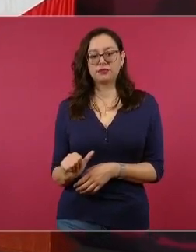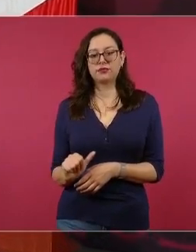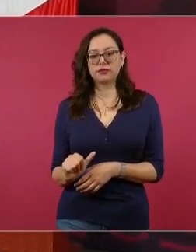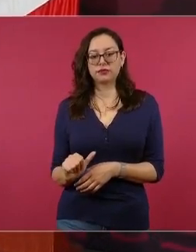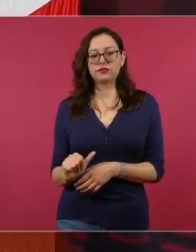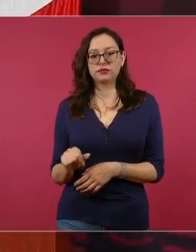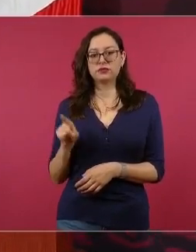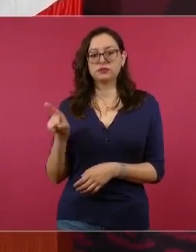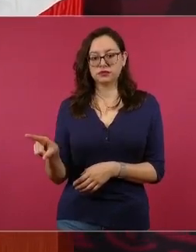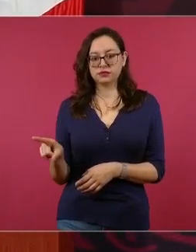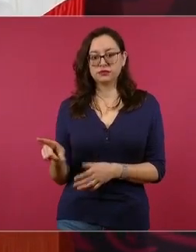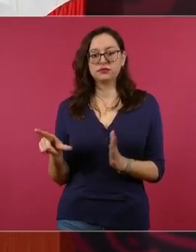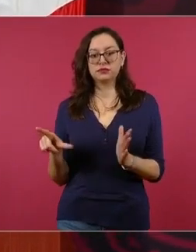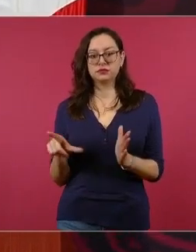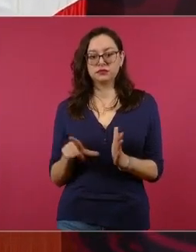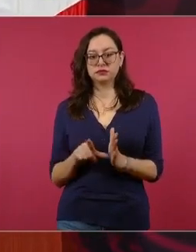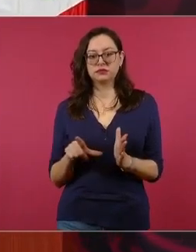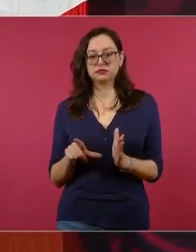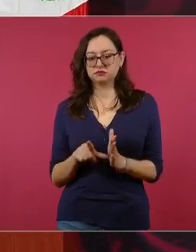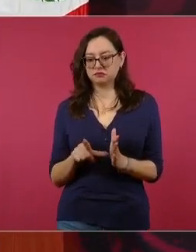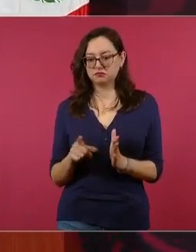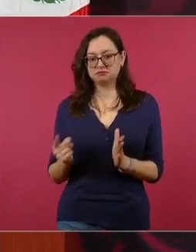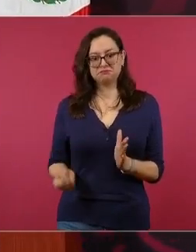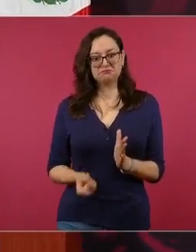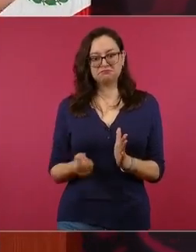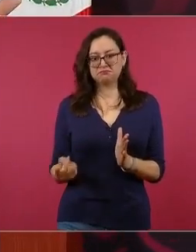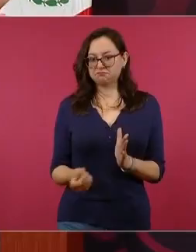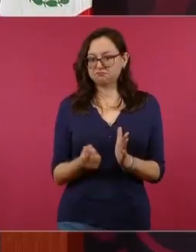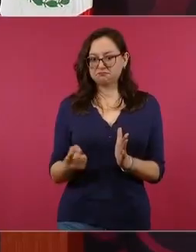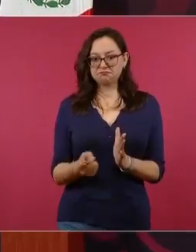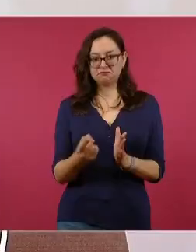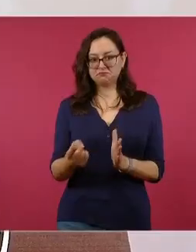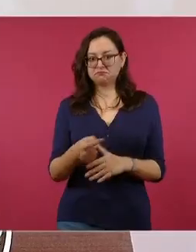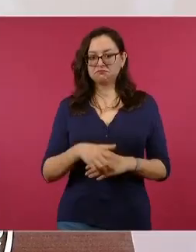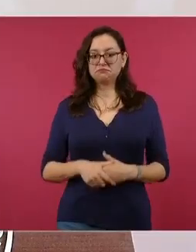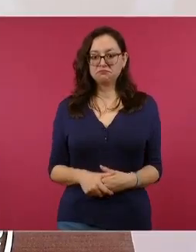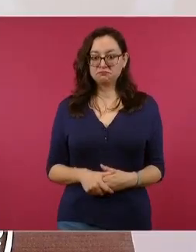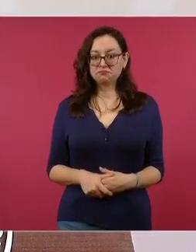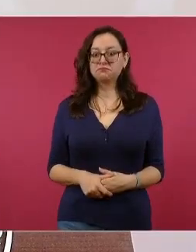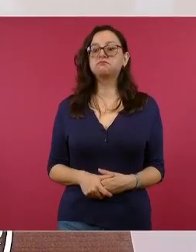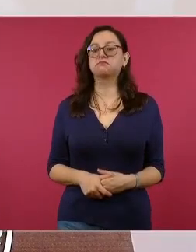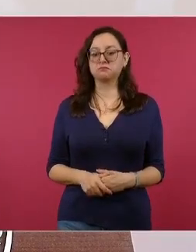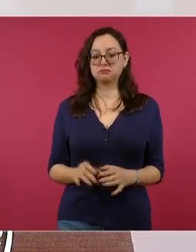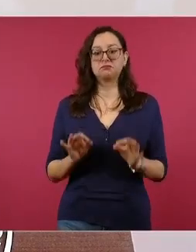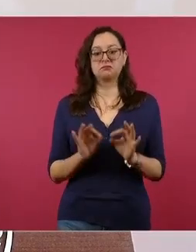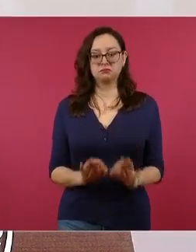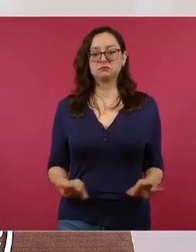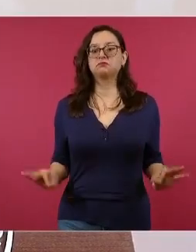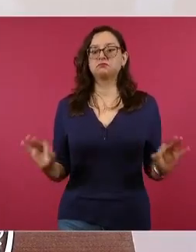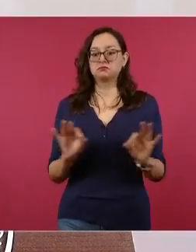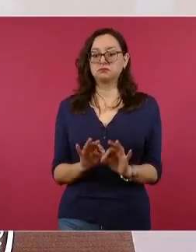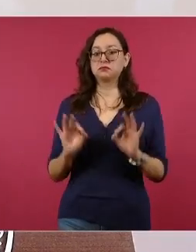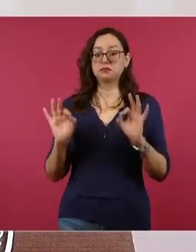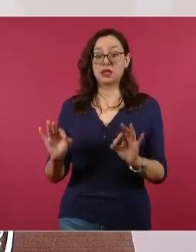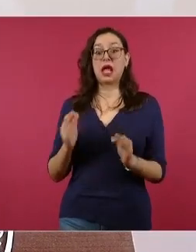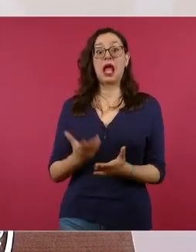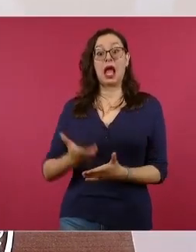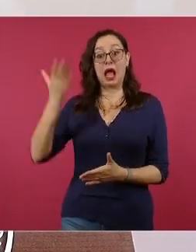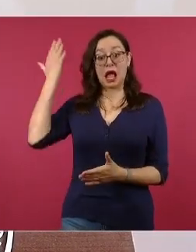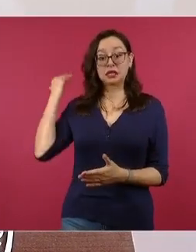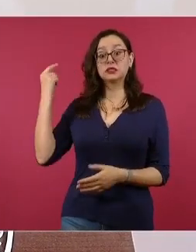a entregar la licencia permanente. Eso es muy importante, eso lo establecimos